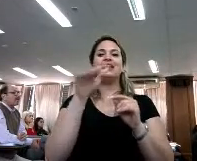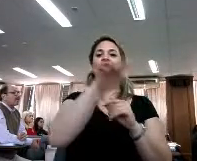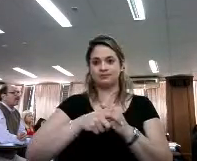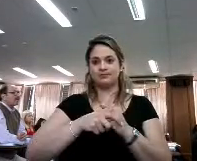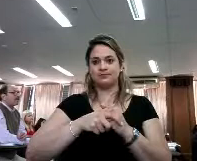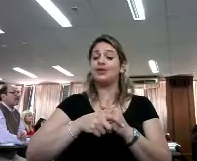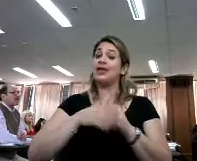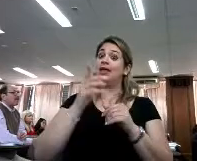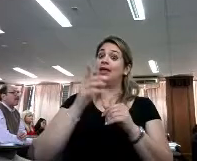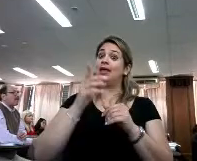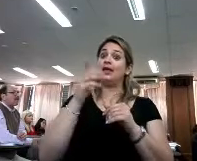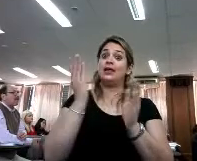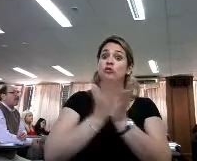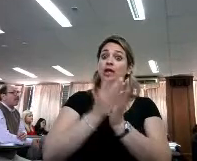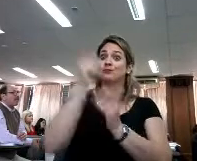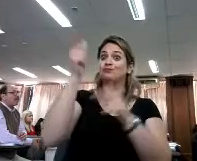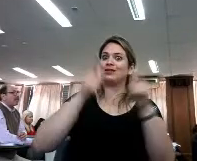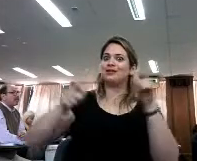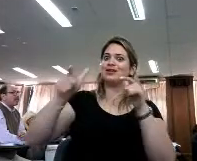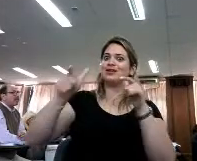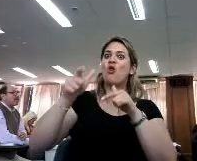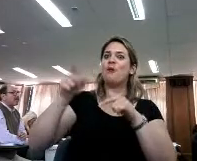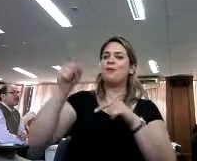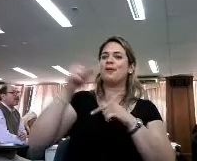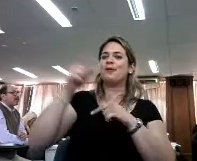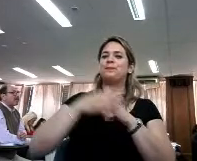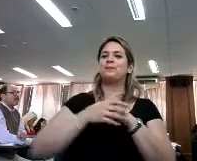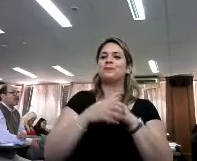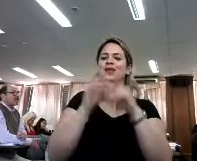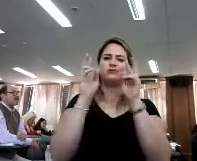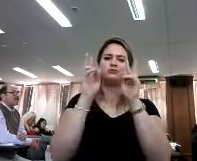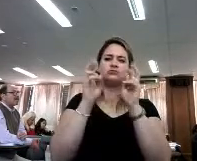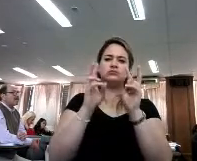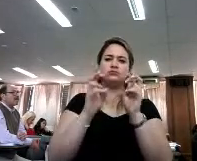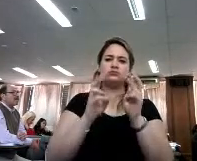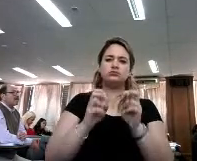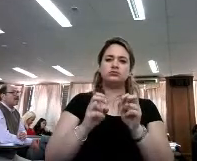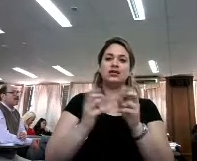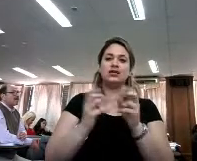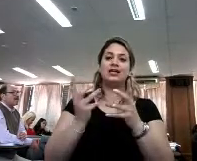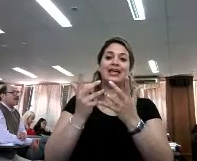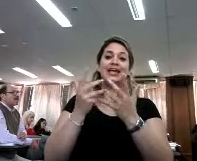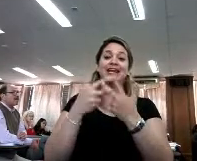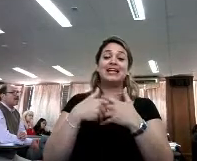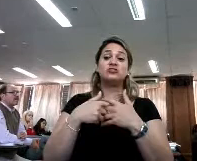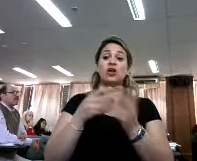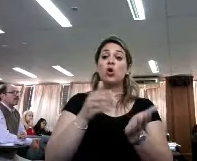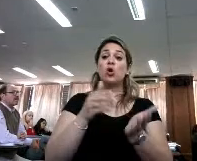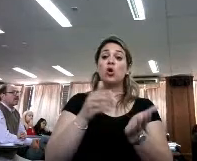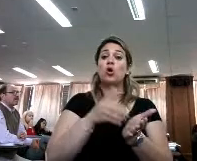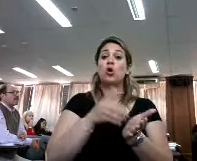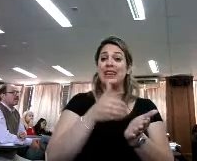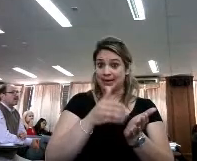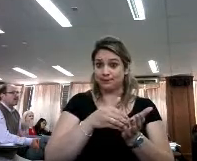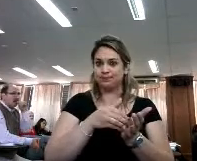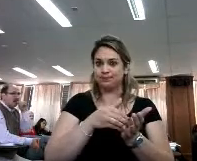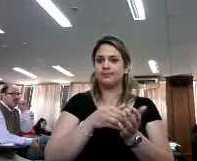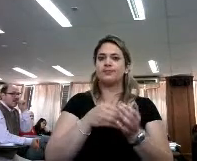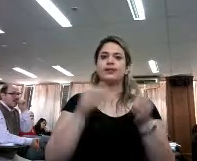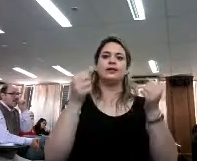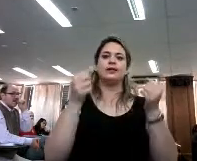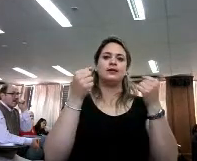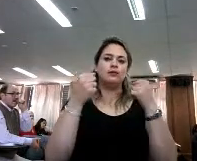Algún estudiante de maestría en Colombia una vez ha estado investigando sobre algo relacionado con la Tierra, y en el